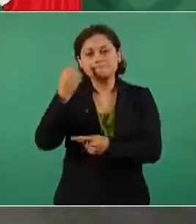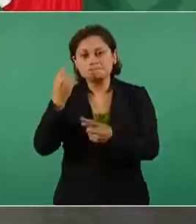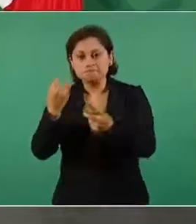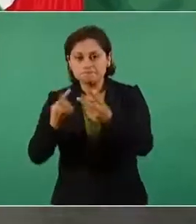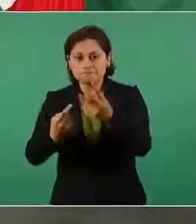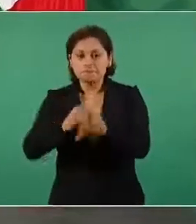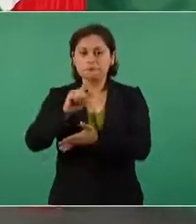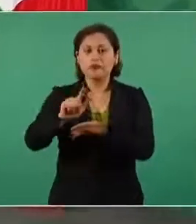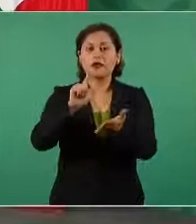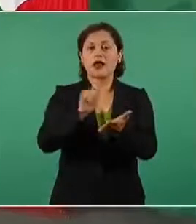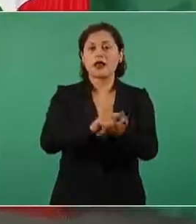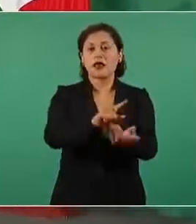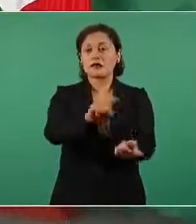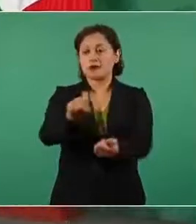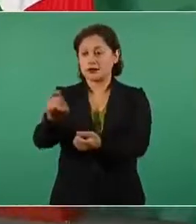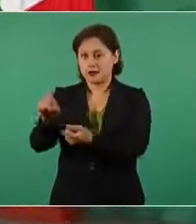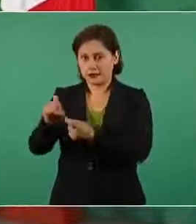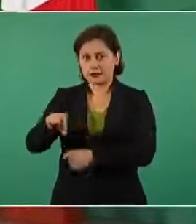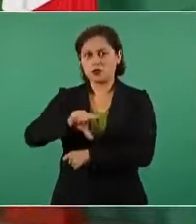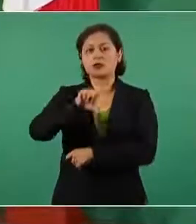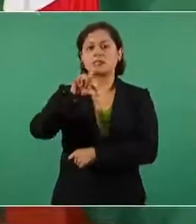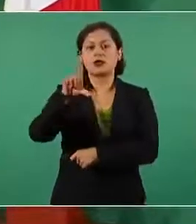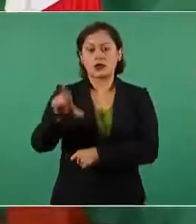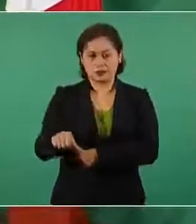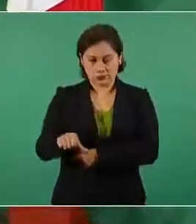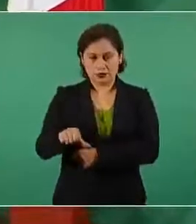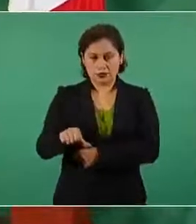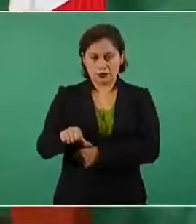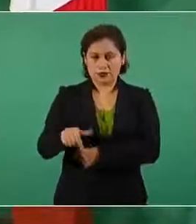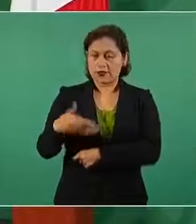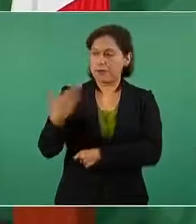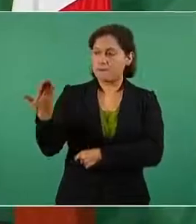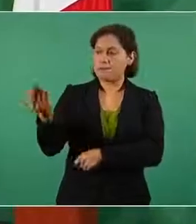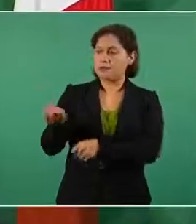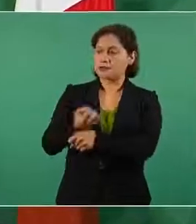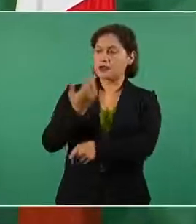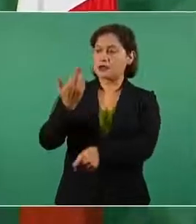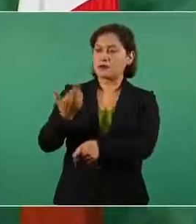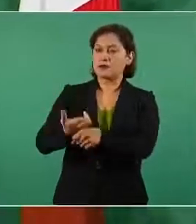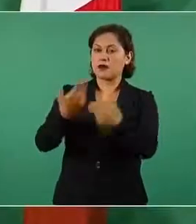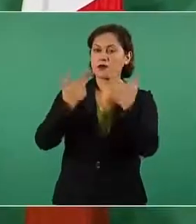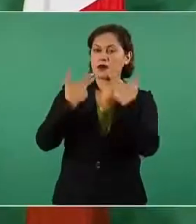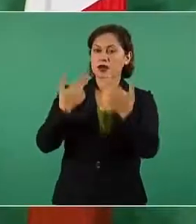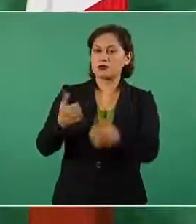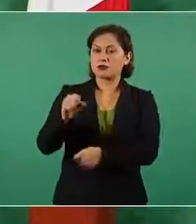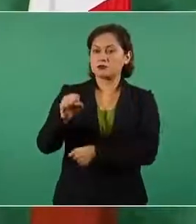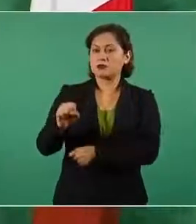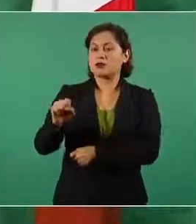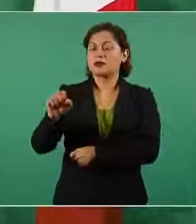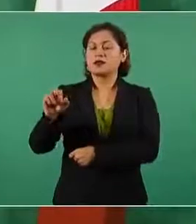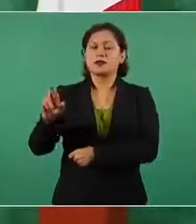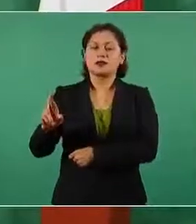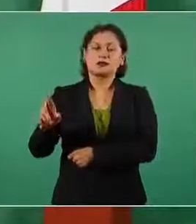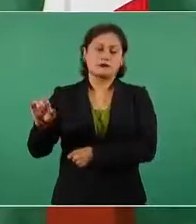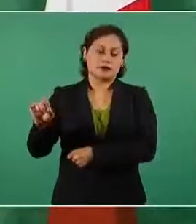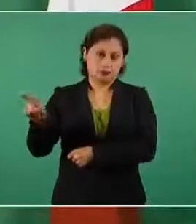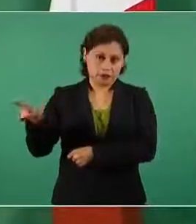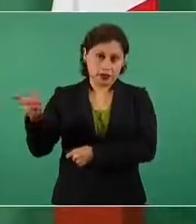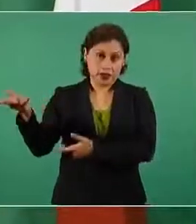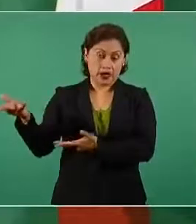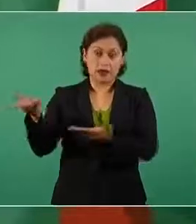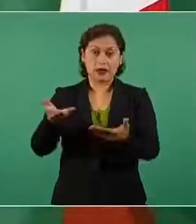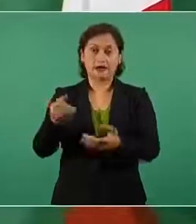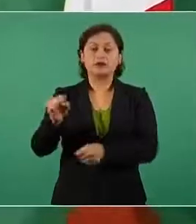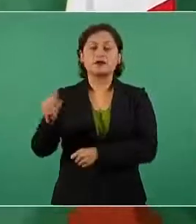ingresos, le vamos a pedir al secretario de Hacienda que lo presente aquí, que presente el